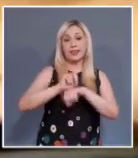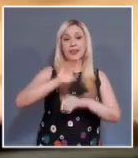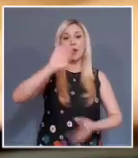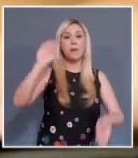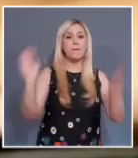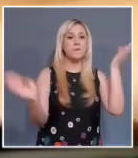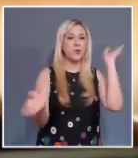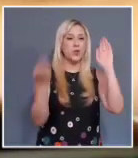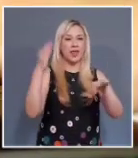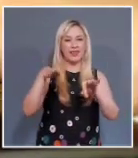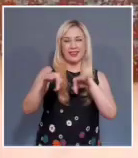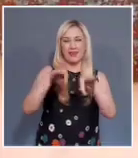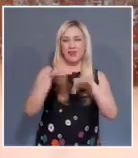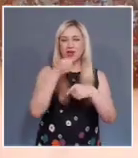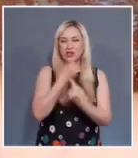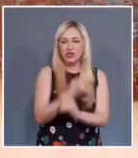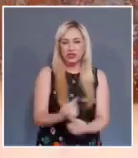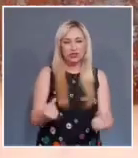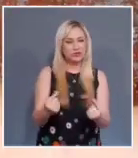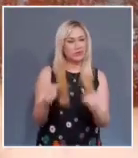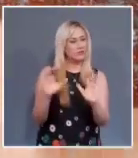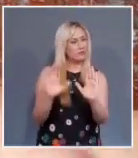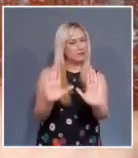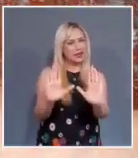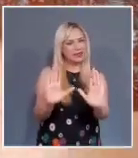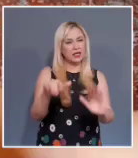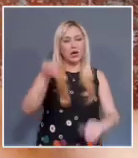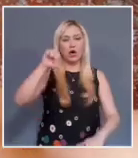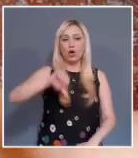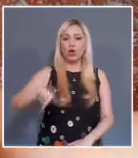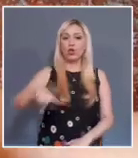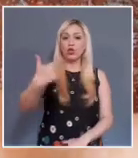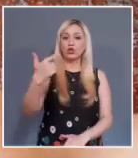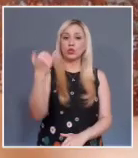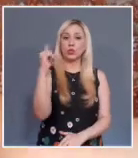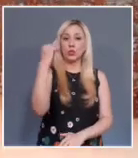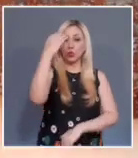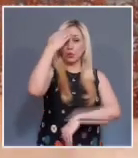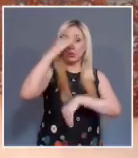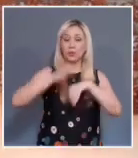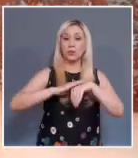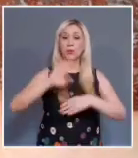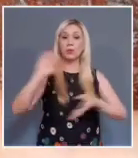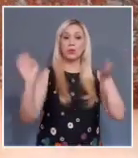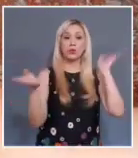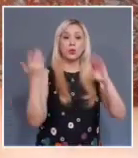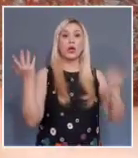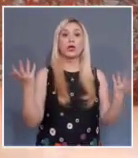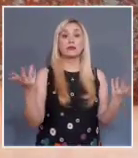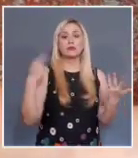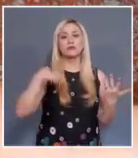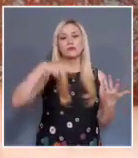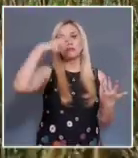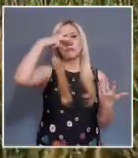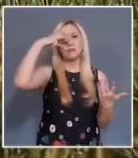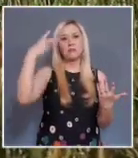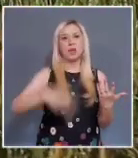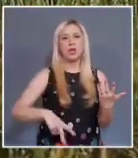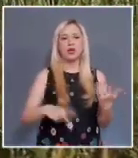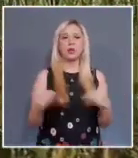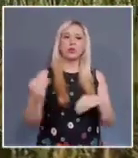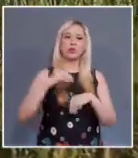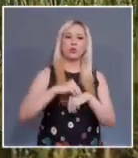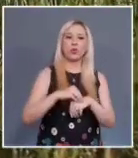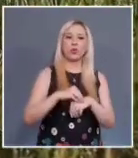se conmemora este 12 de junio, la Organización Internacional del Trabajo implementó en México el proyecto Accionar. Tiene como objetivo